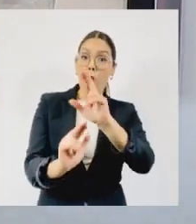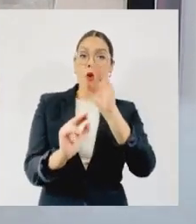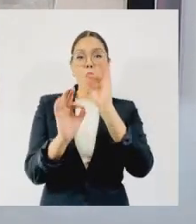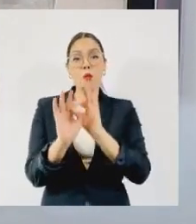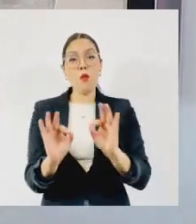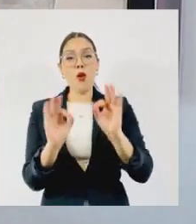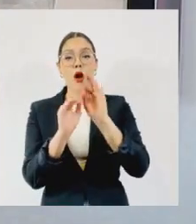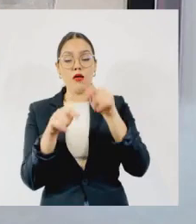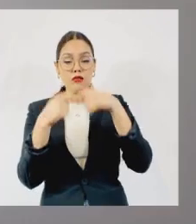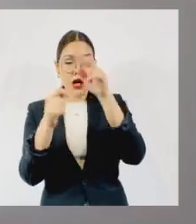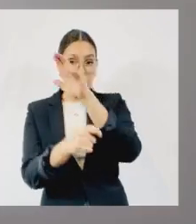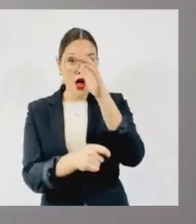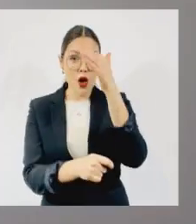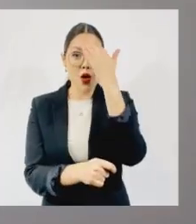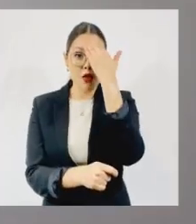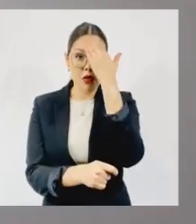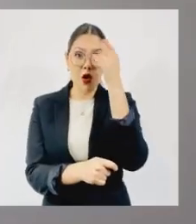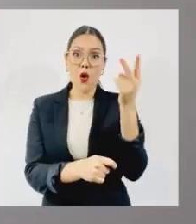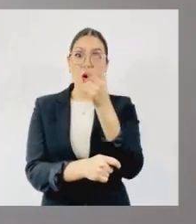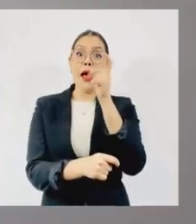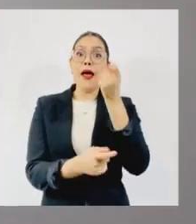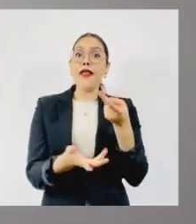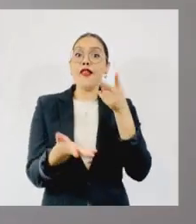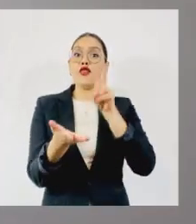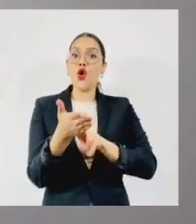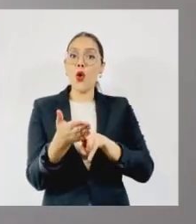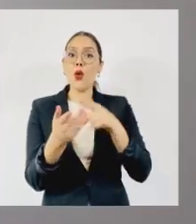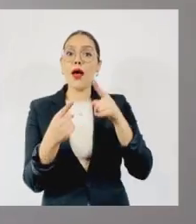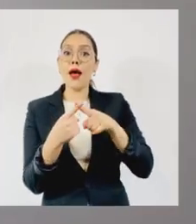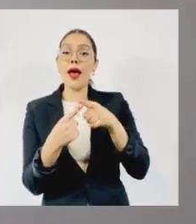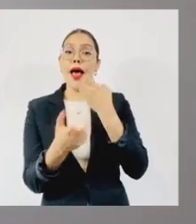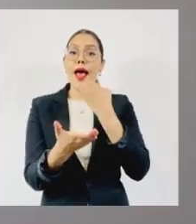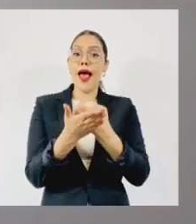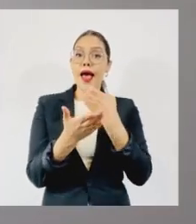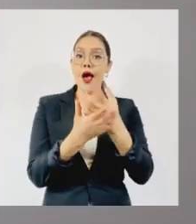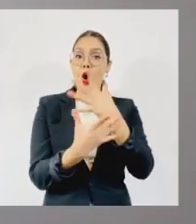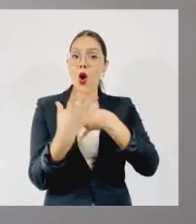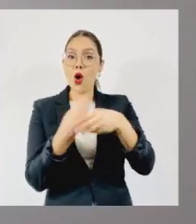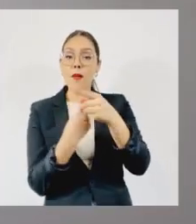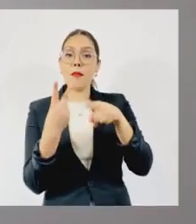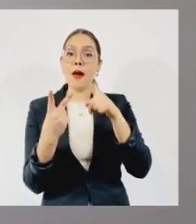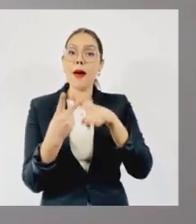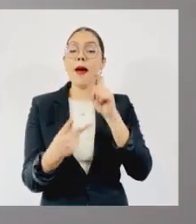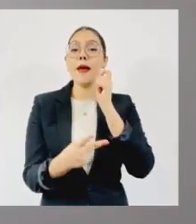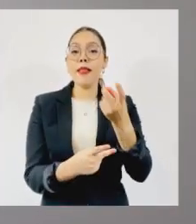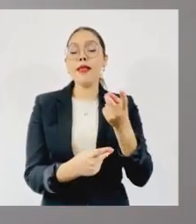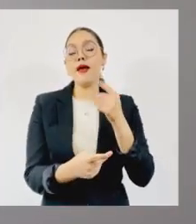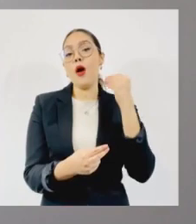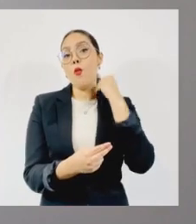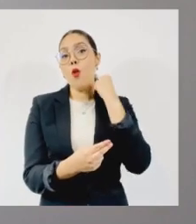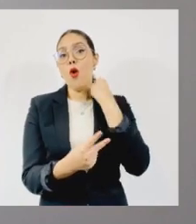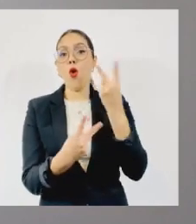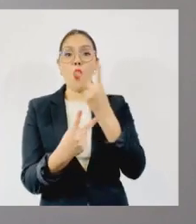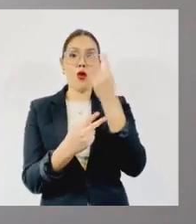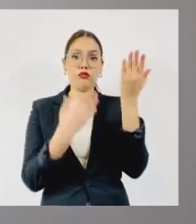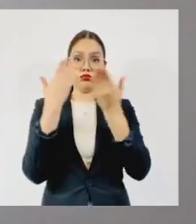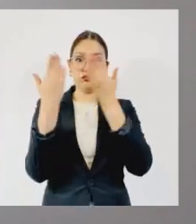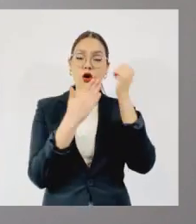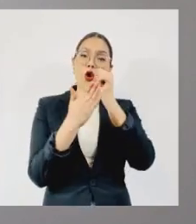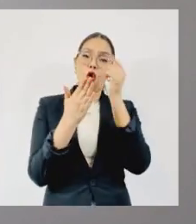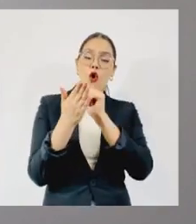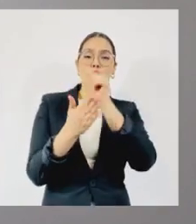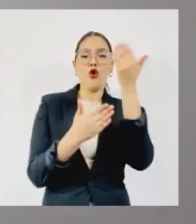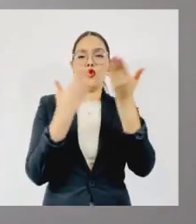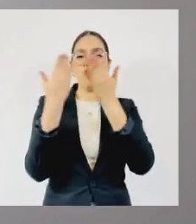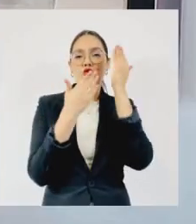también estudiaron derecho. Y entonces son economistas y abogadas. Y se fueron a la London School of Economics a hacer su maestría.